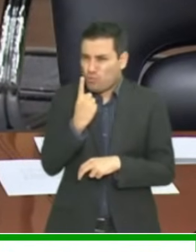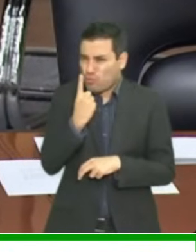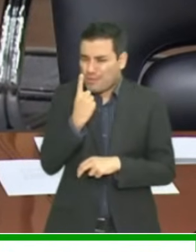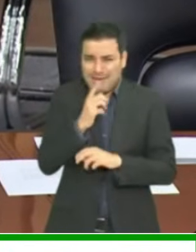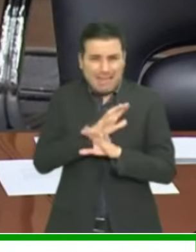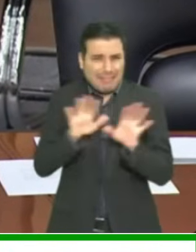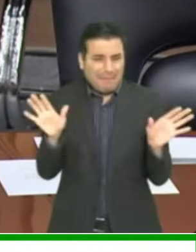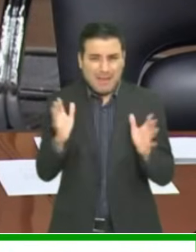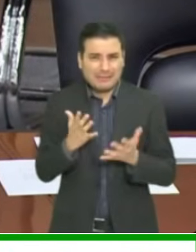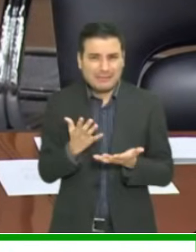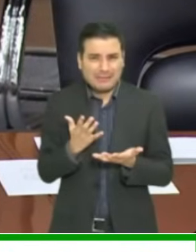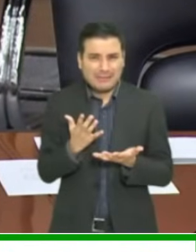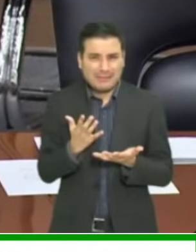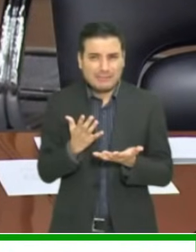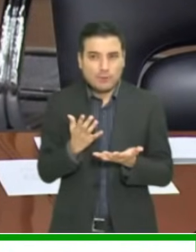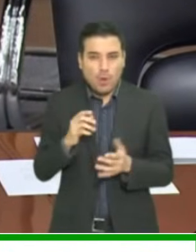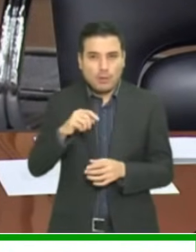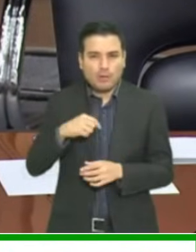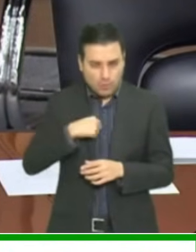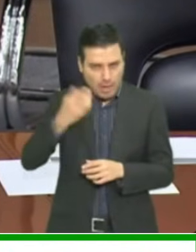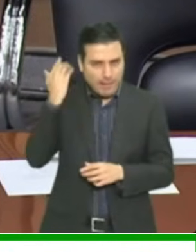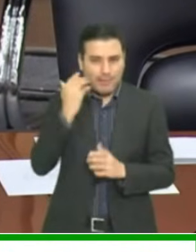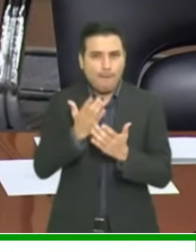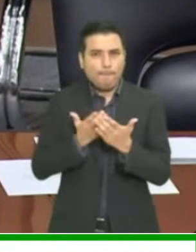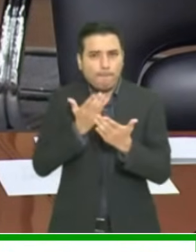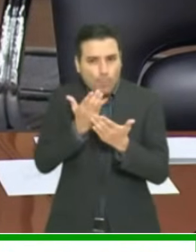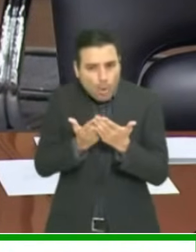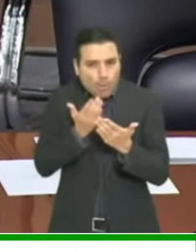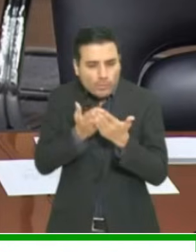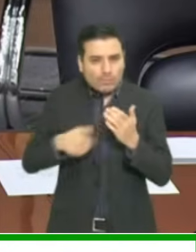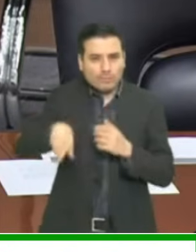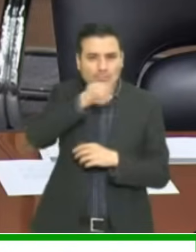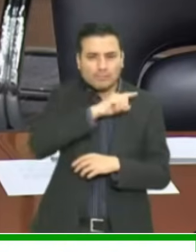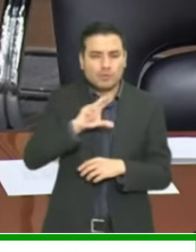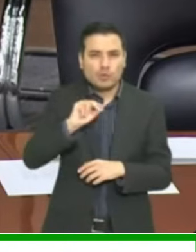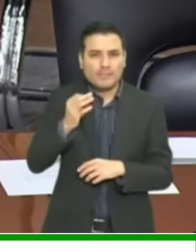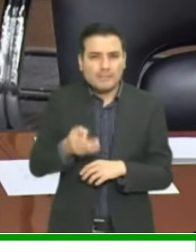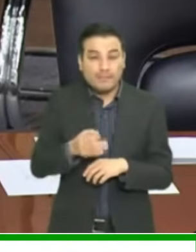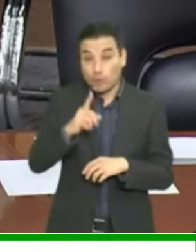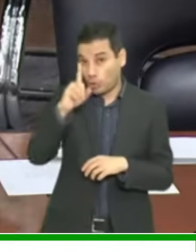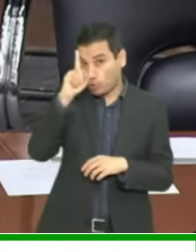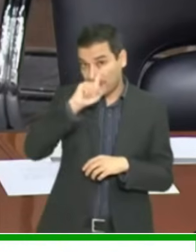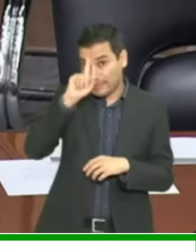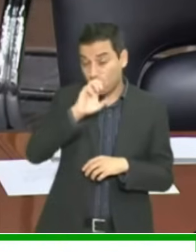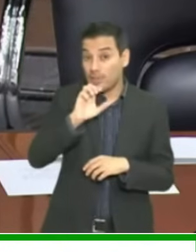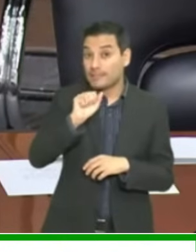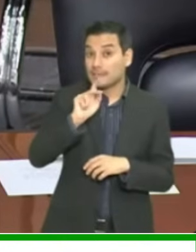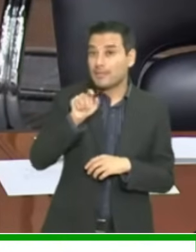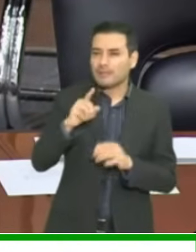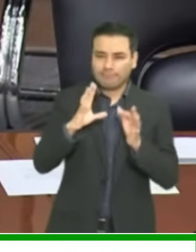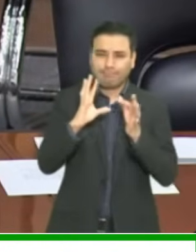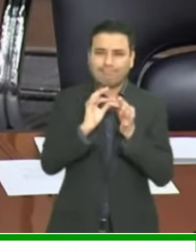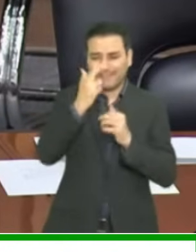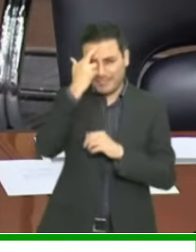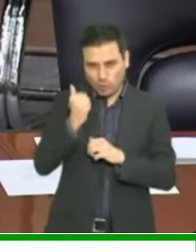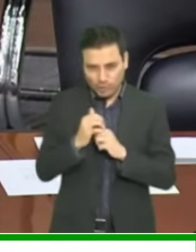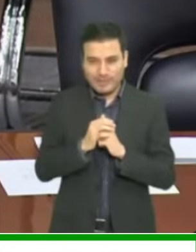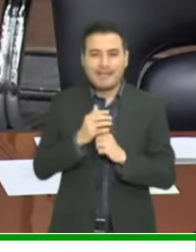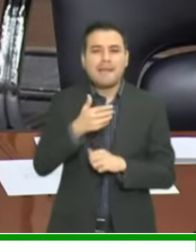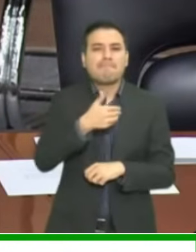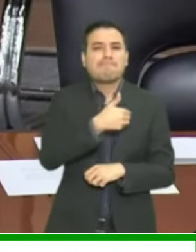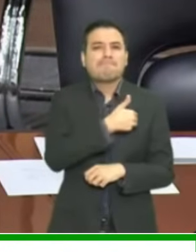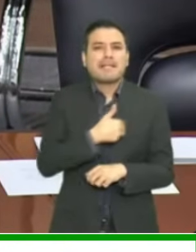Pero tampoco hemos tenido eco. Y bien lo dice el consejero Uquibe Espadas, cada presidente en los últimos 6 años